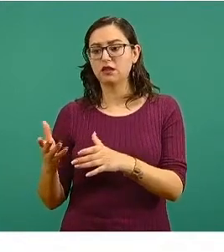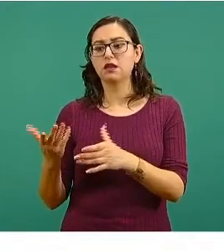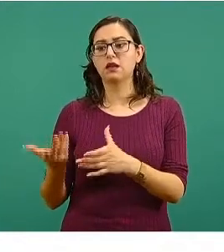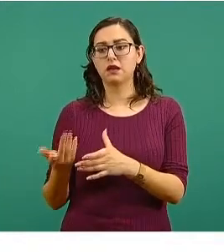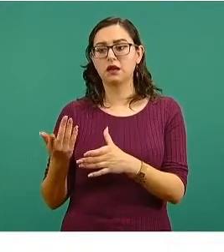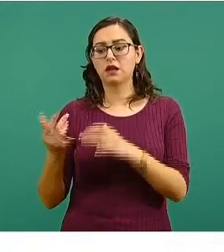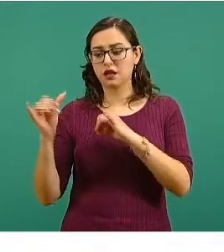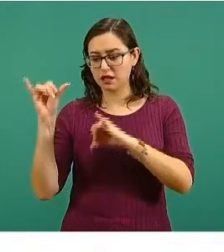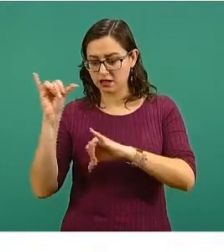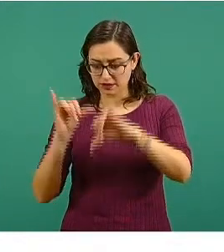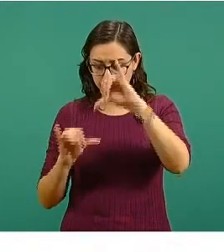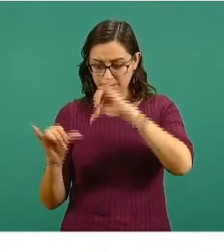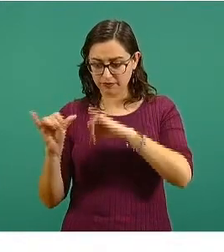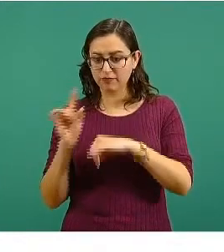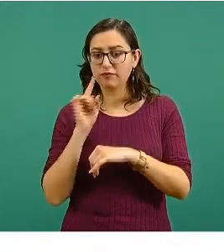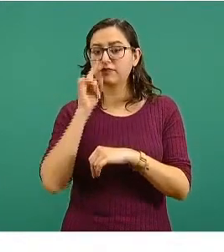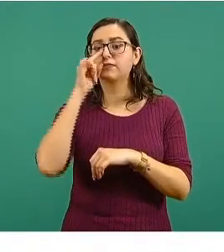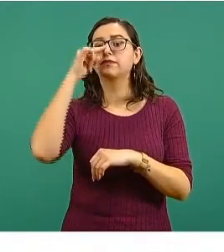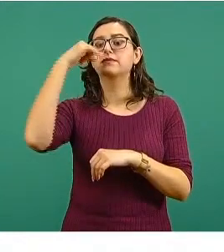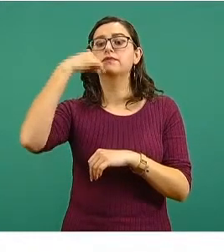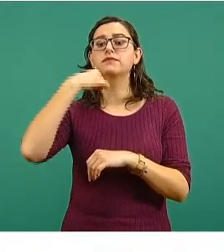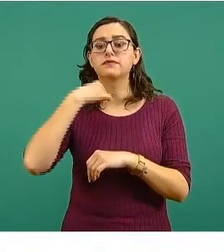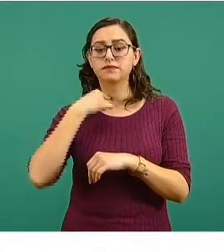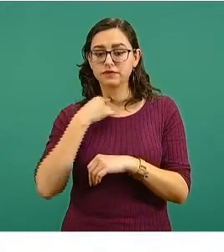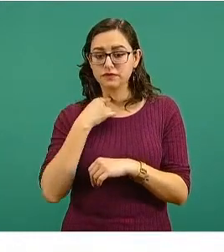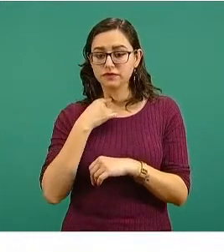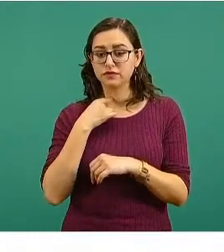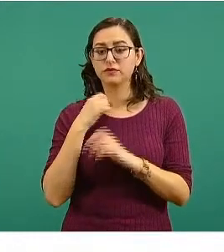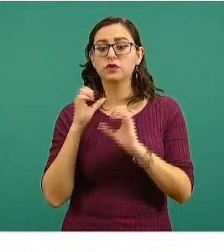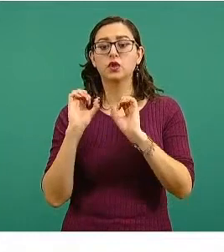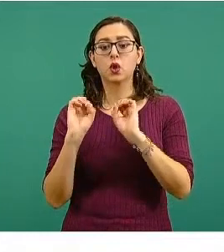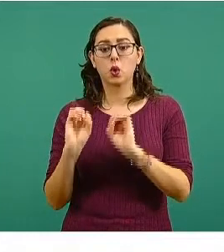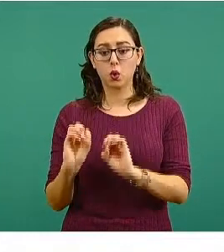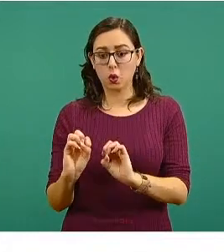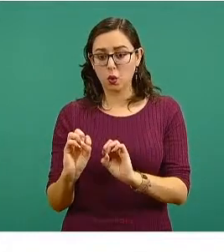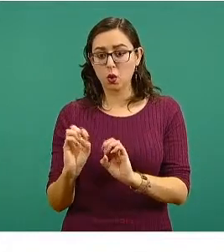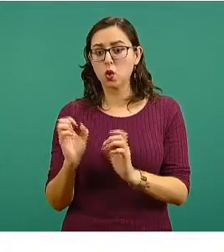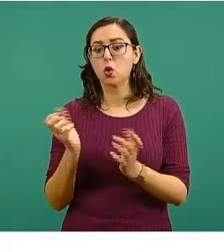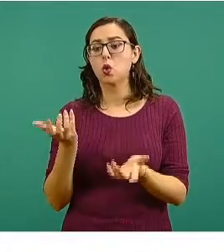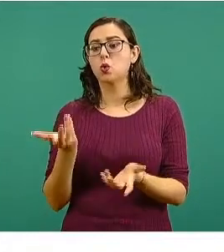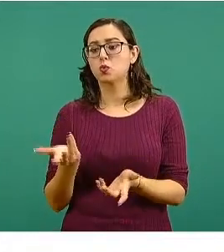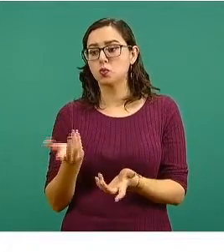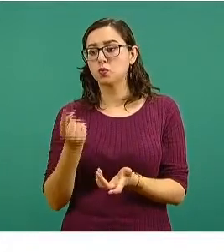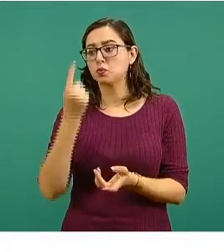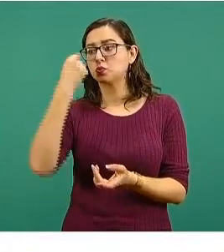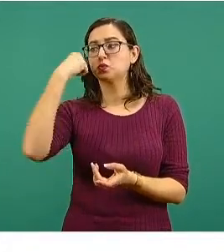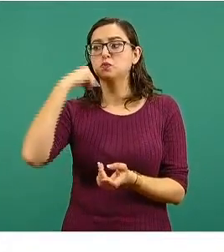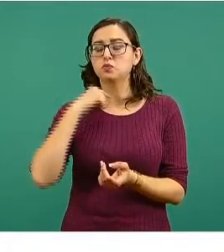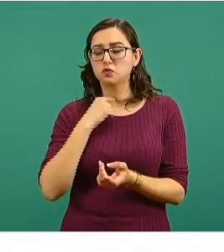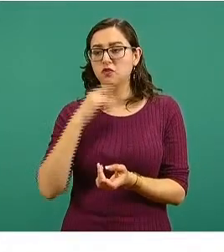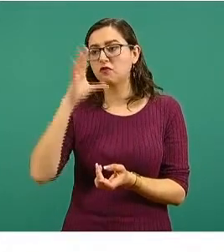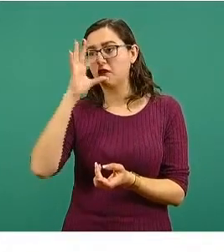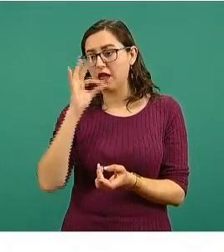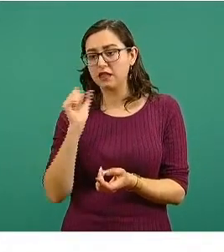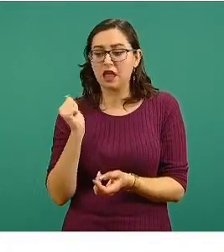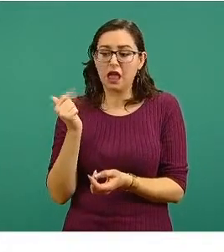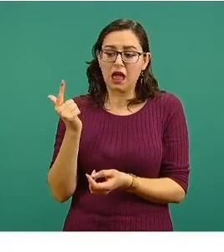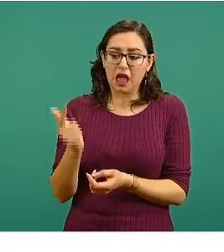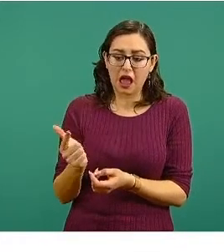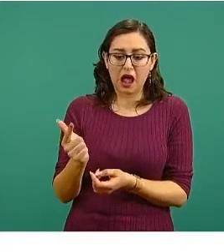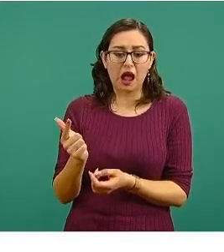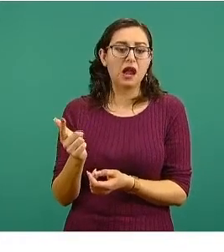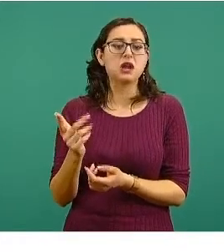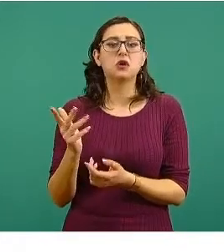prueba de laboratorio o cuya prueba de laboratorio haya sido rechazada por